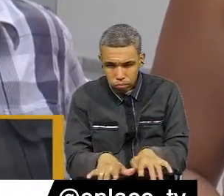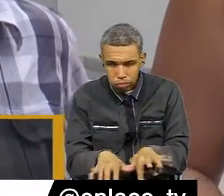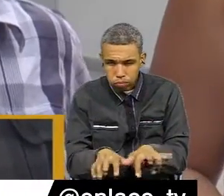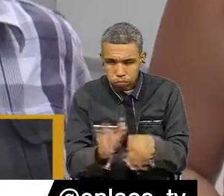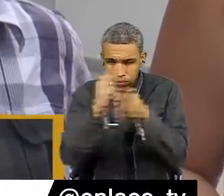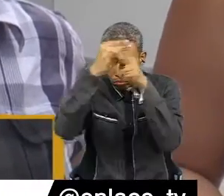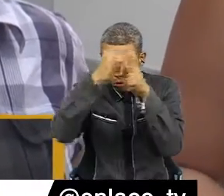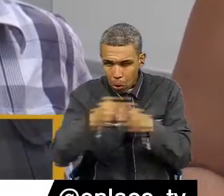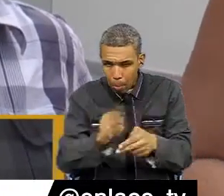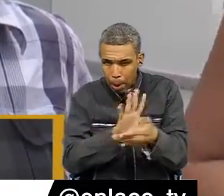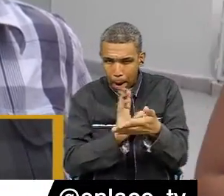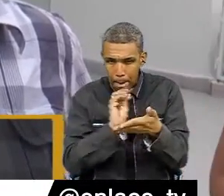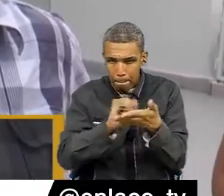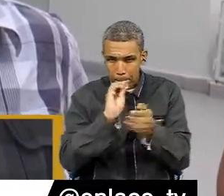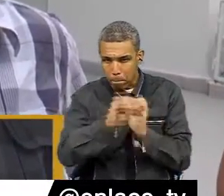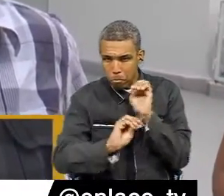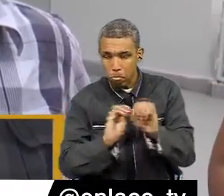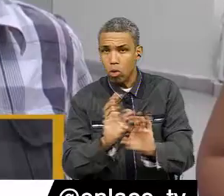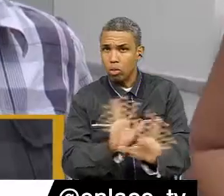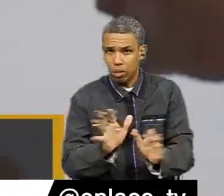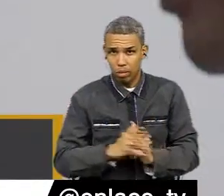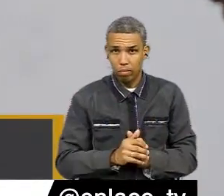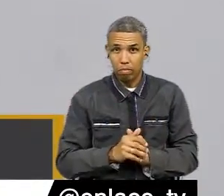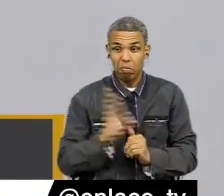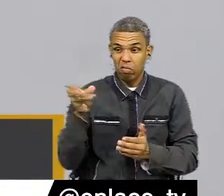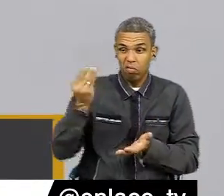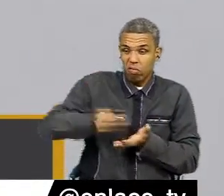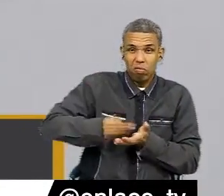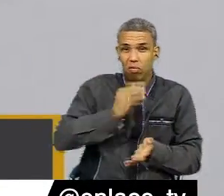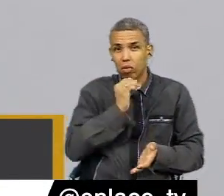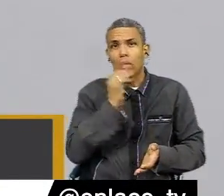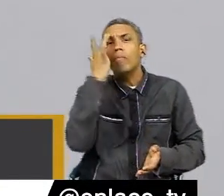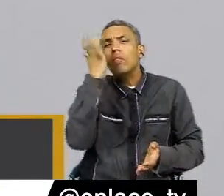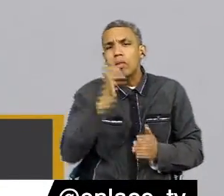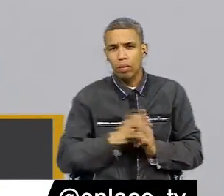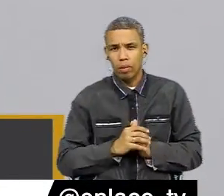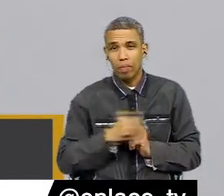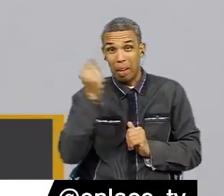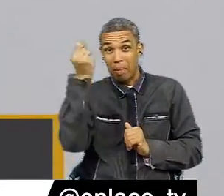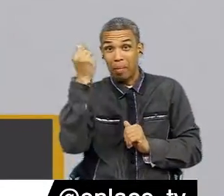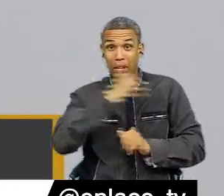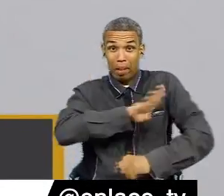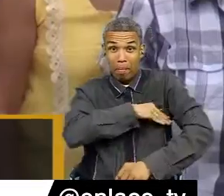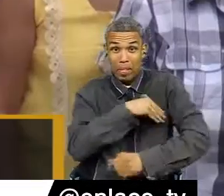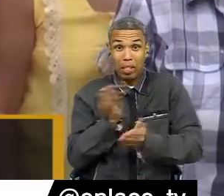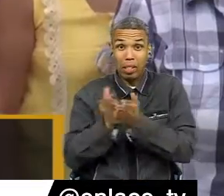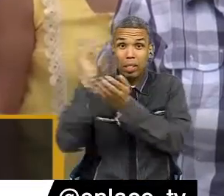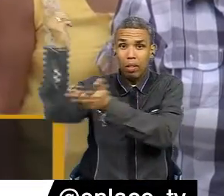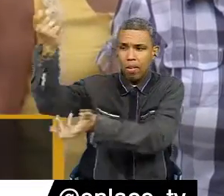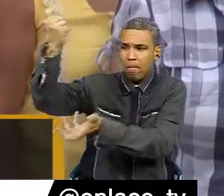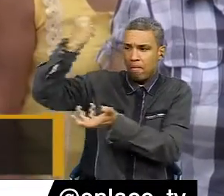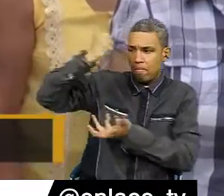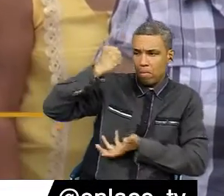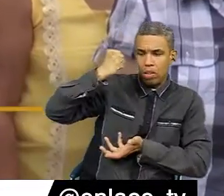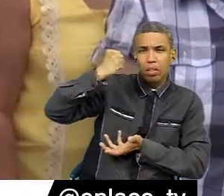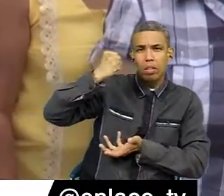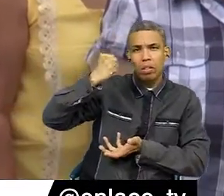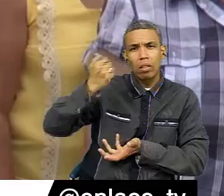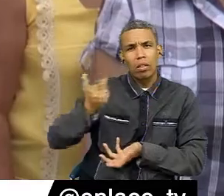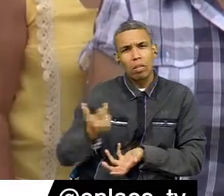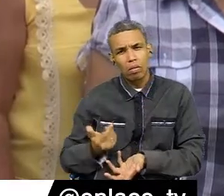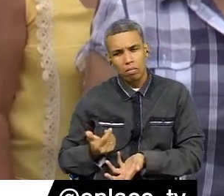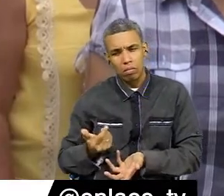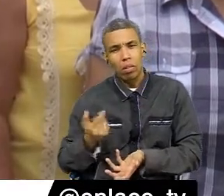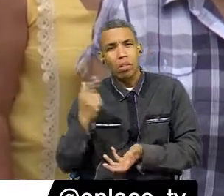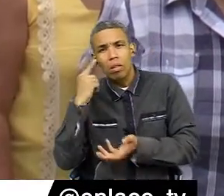con la titular de esta secretaría, los pagos no se han hecho porque el recurso que llegó del Ministerio de Educación aún no se ha adicionado al presupuesto, tarea que le corresponde